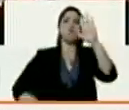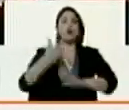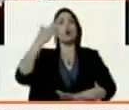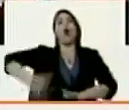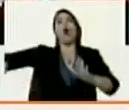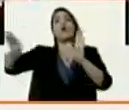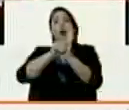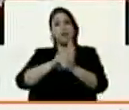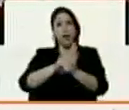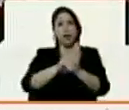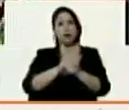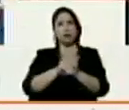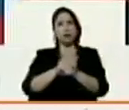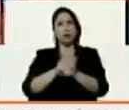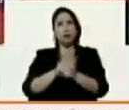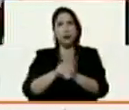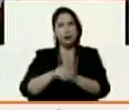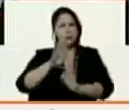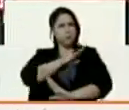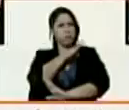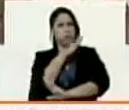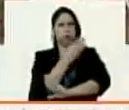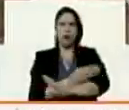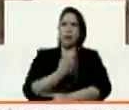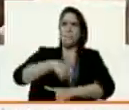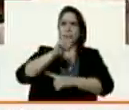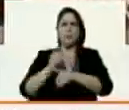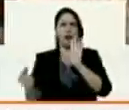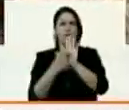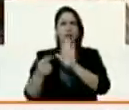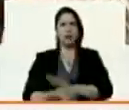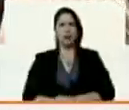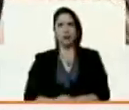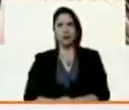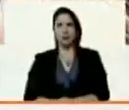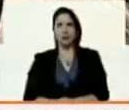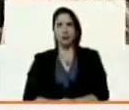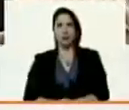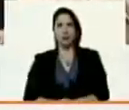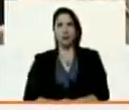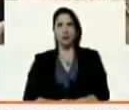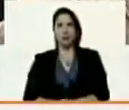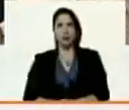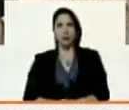volver a levantar con mucha más fuerza que la primera vez.